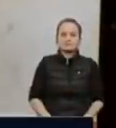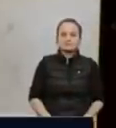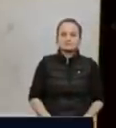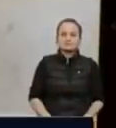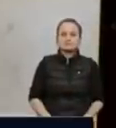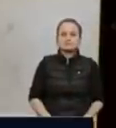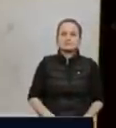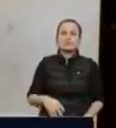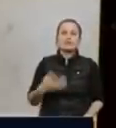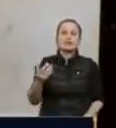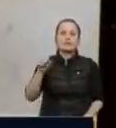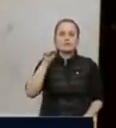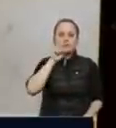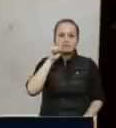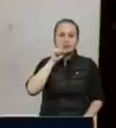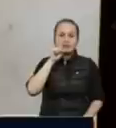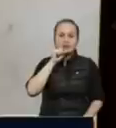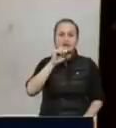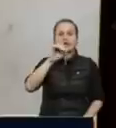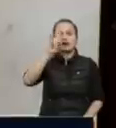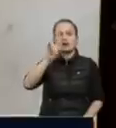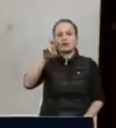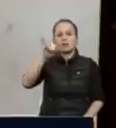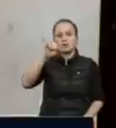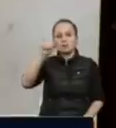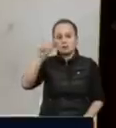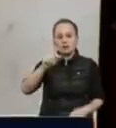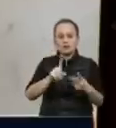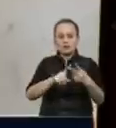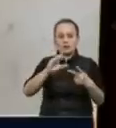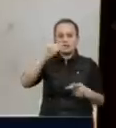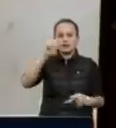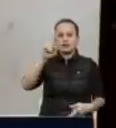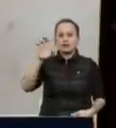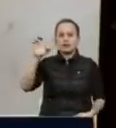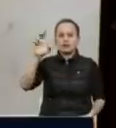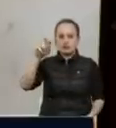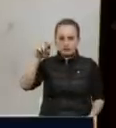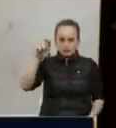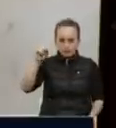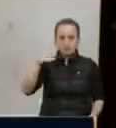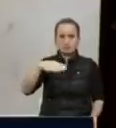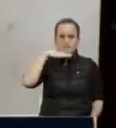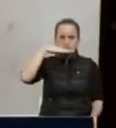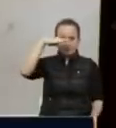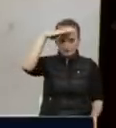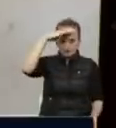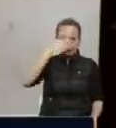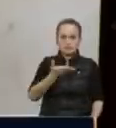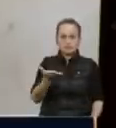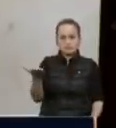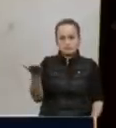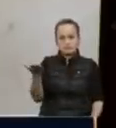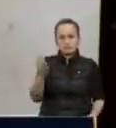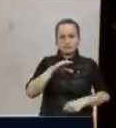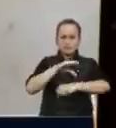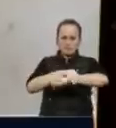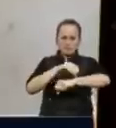En Barranca de Upía, en Carepa, en Medellín,